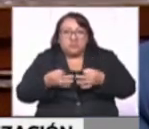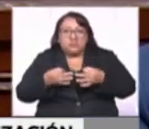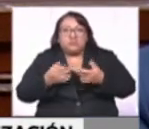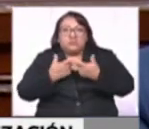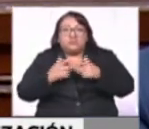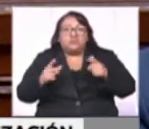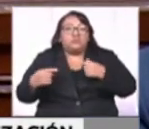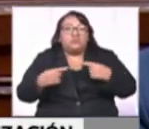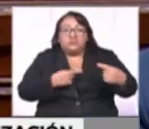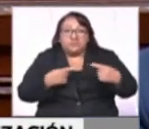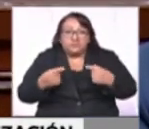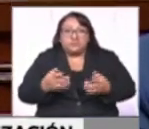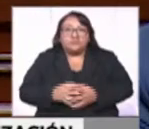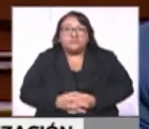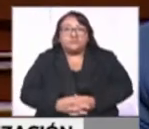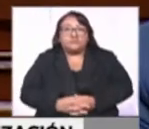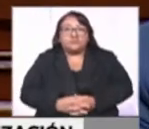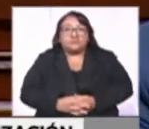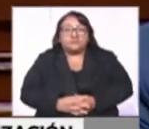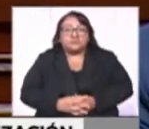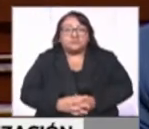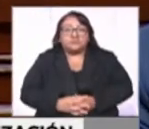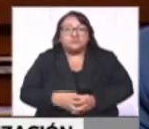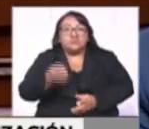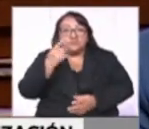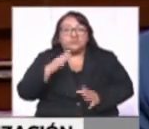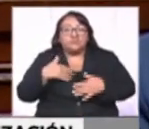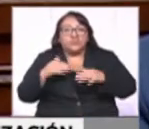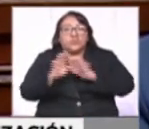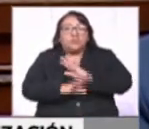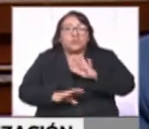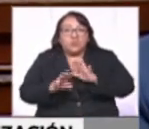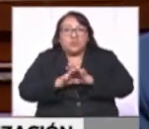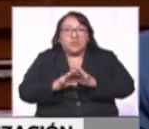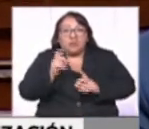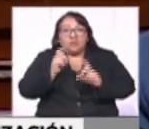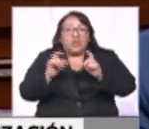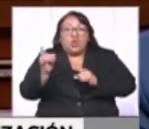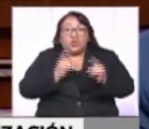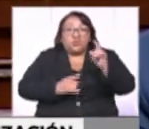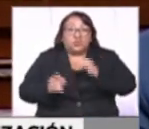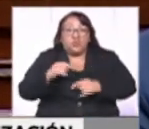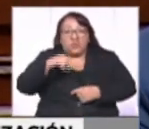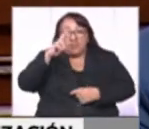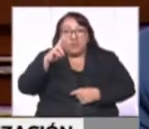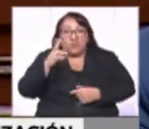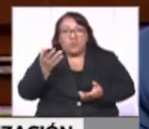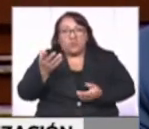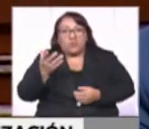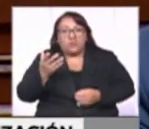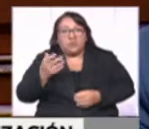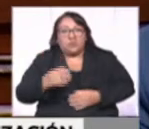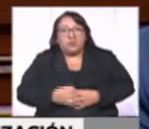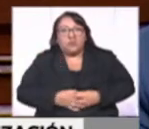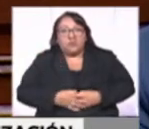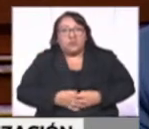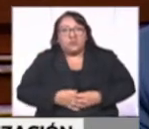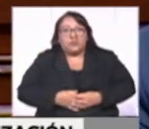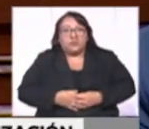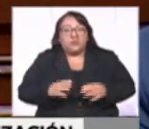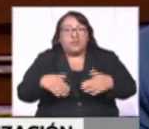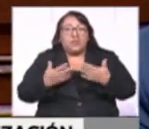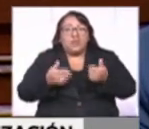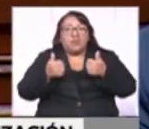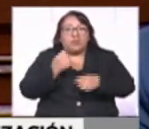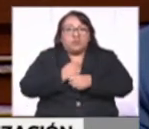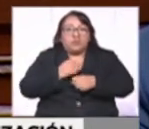libre competencia y para poder proteger a los consumidores del Perú a través de garantizar el